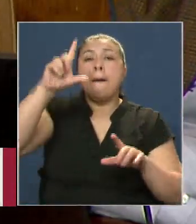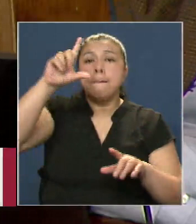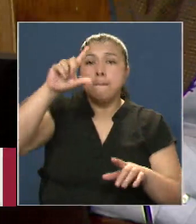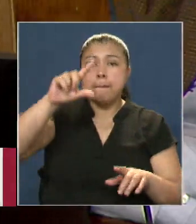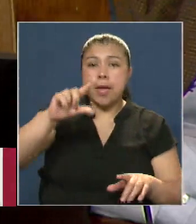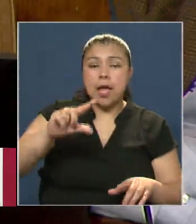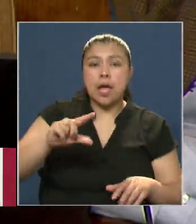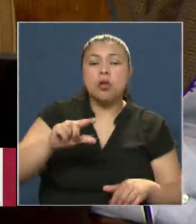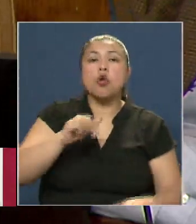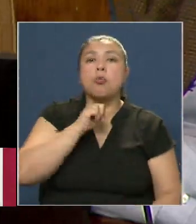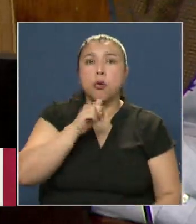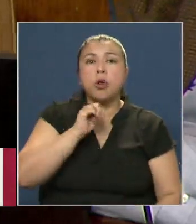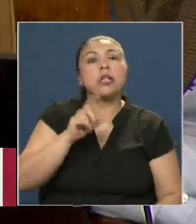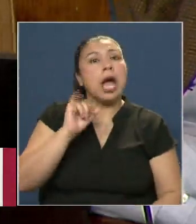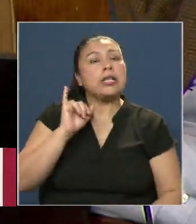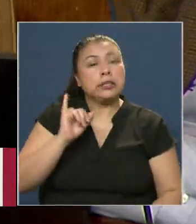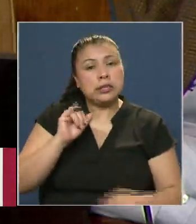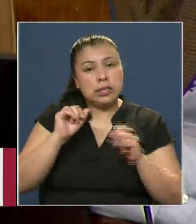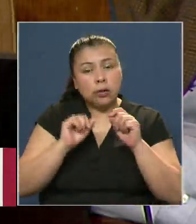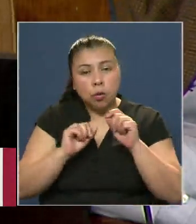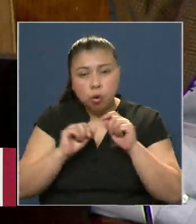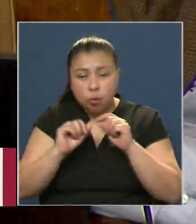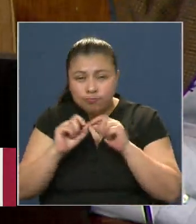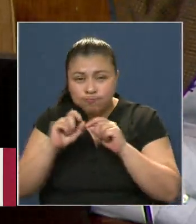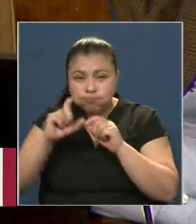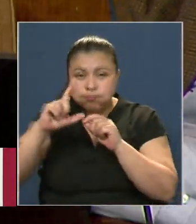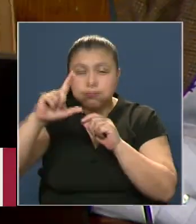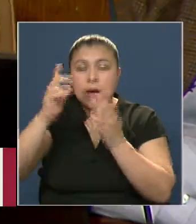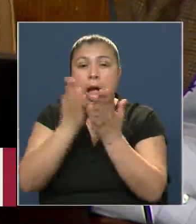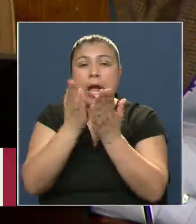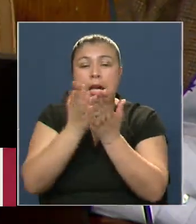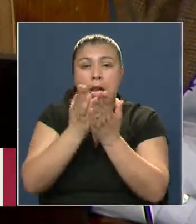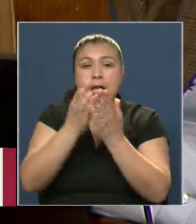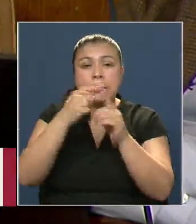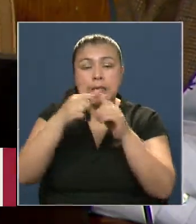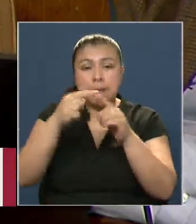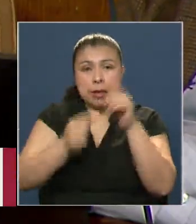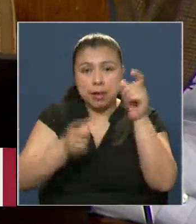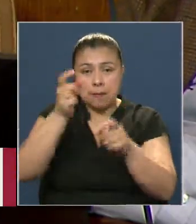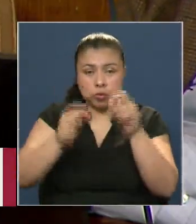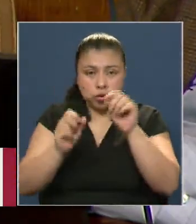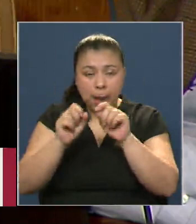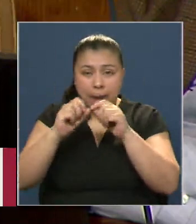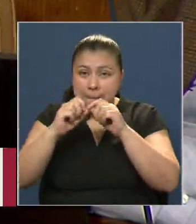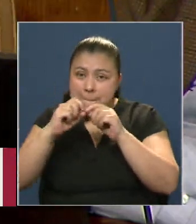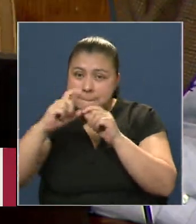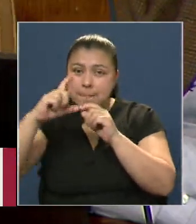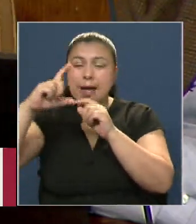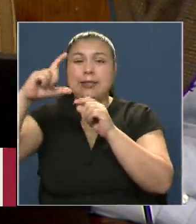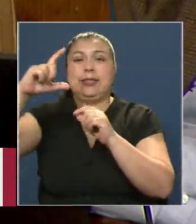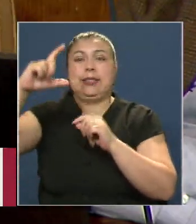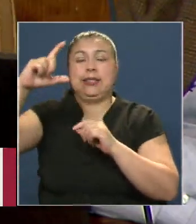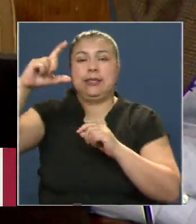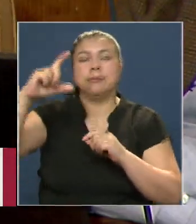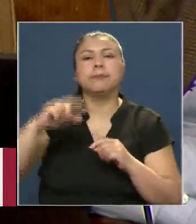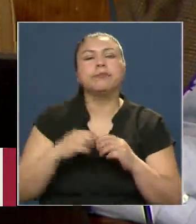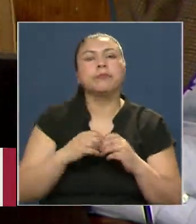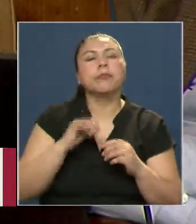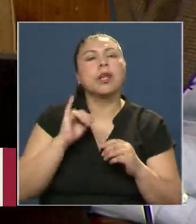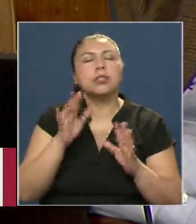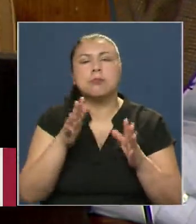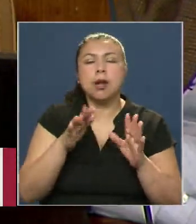cierto, ha crecido la clase media en la mayoría de las naciones, y nuestro país, por cierto, se